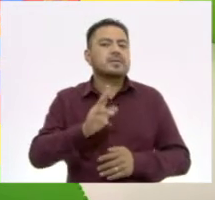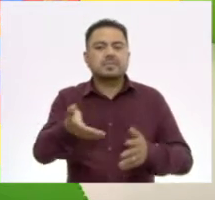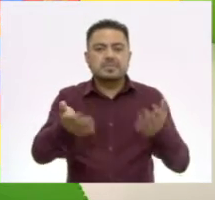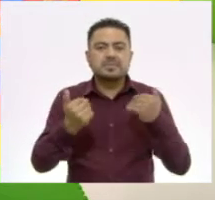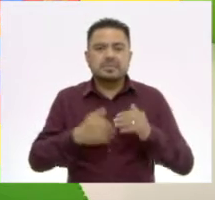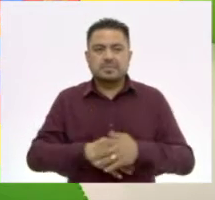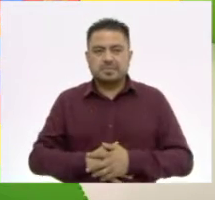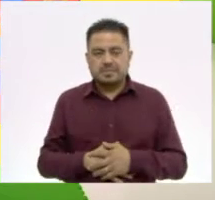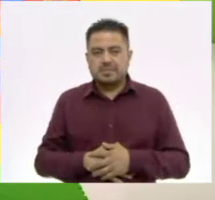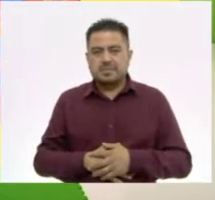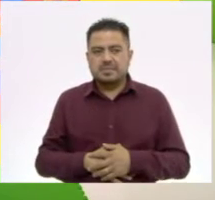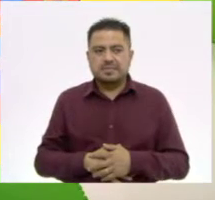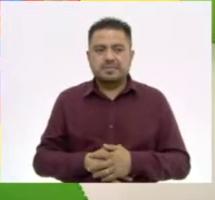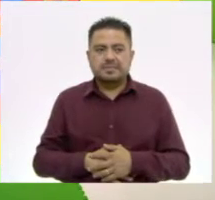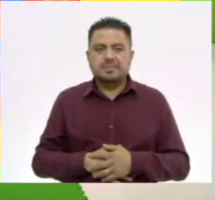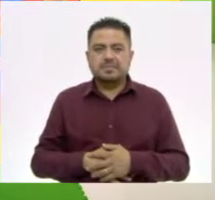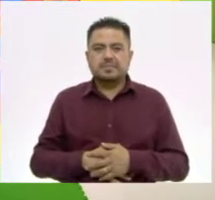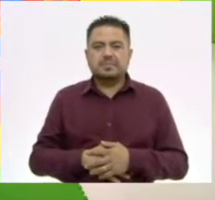perro